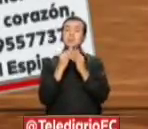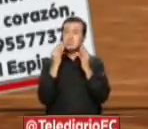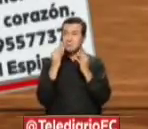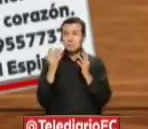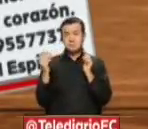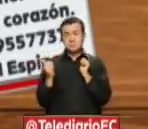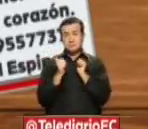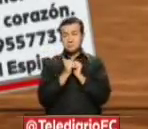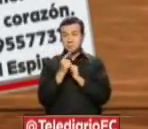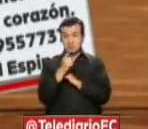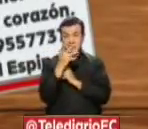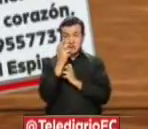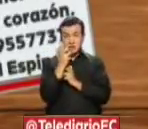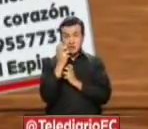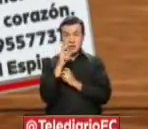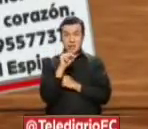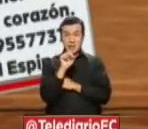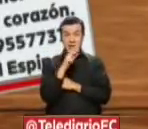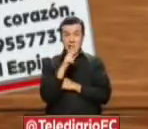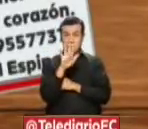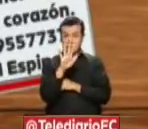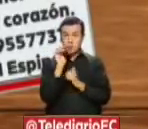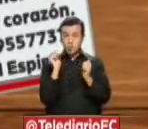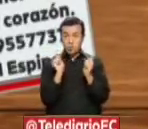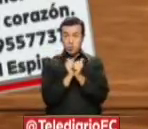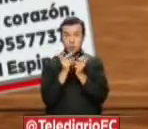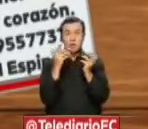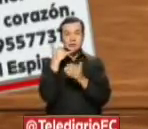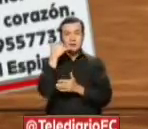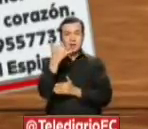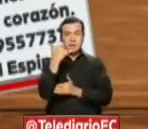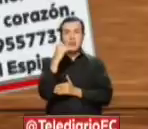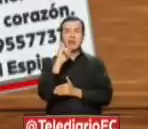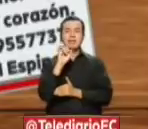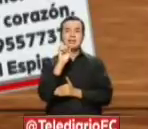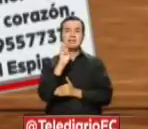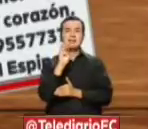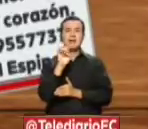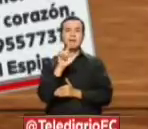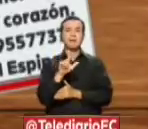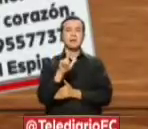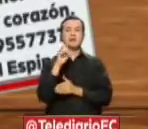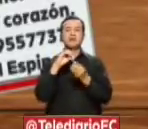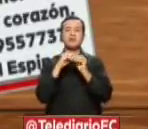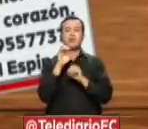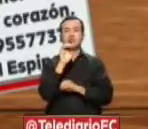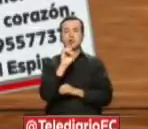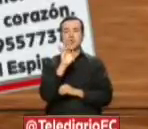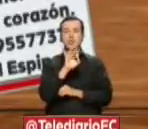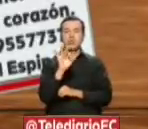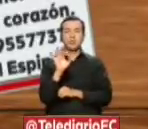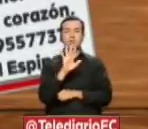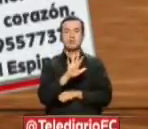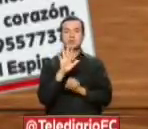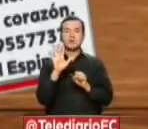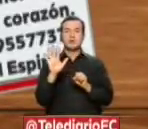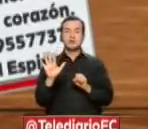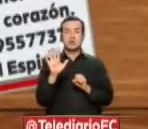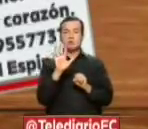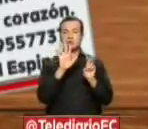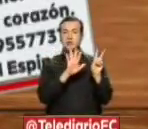correcta. Si deseas que Nacho sea tu compañero, llama a Isabel Espinosa al